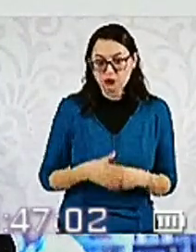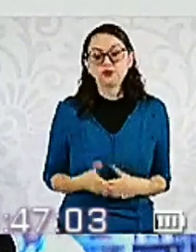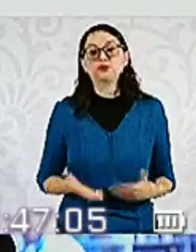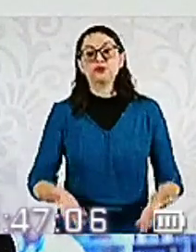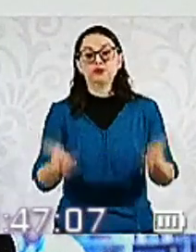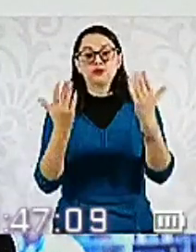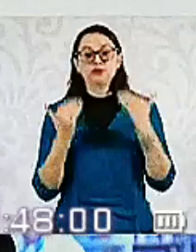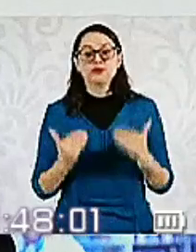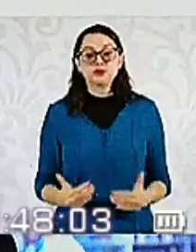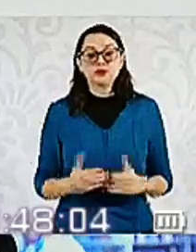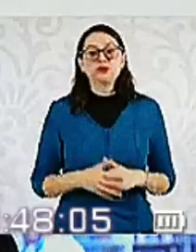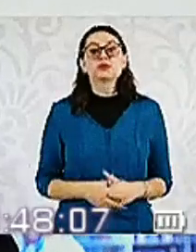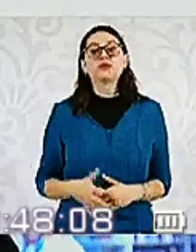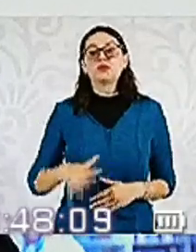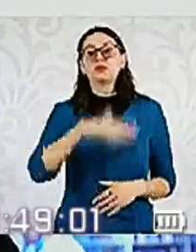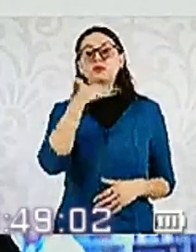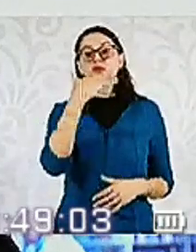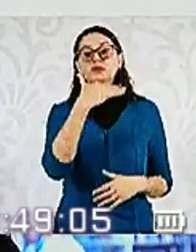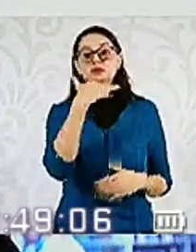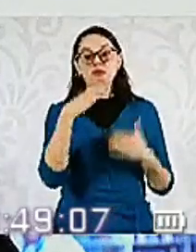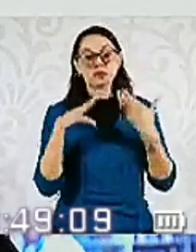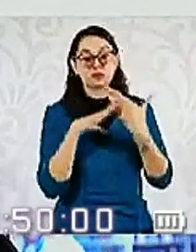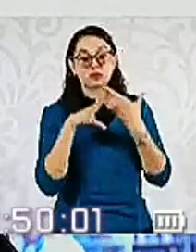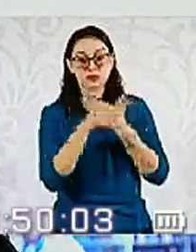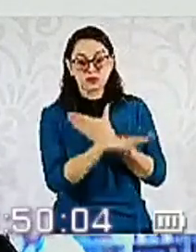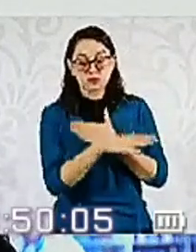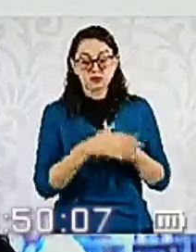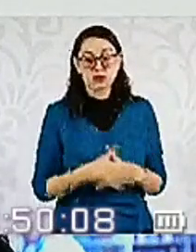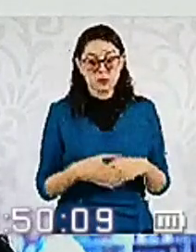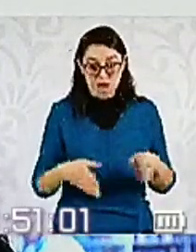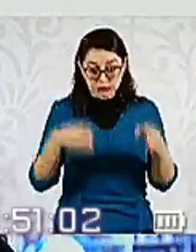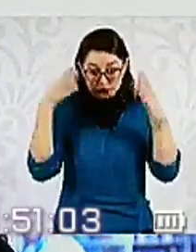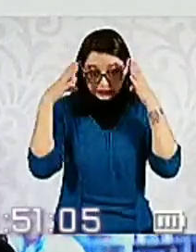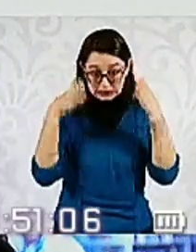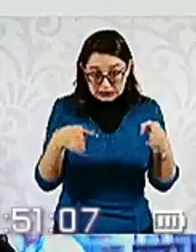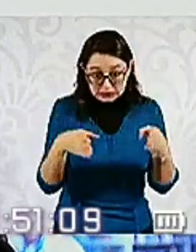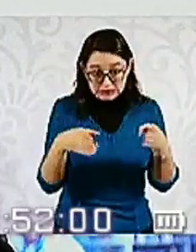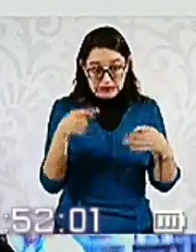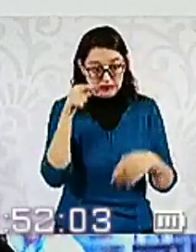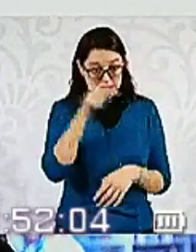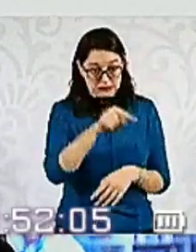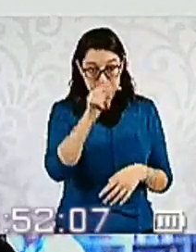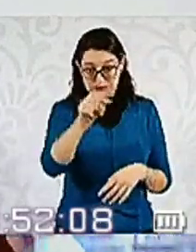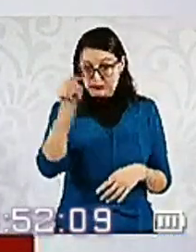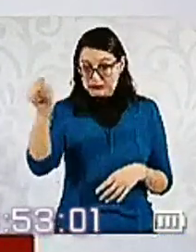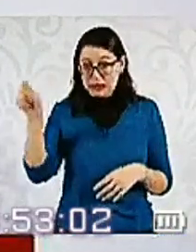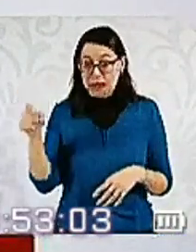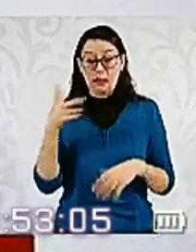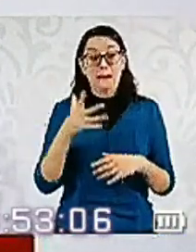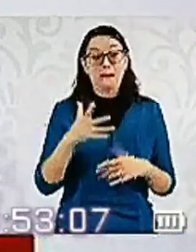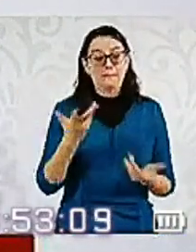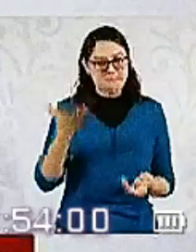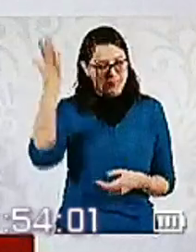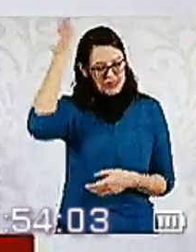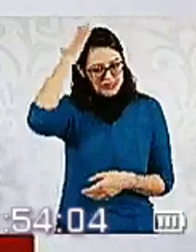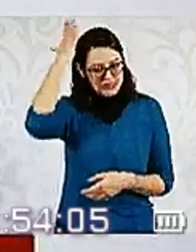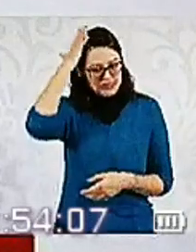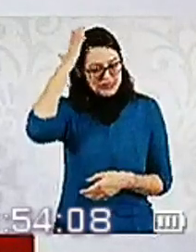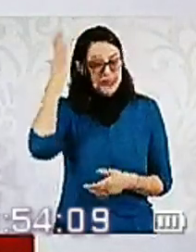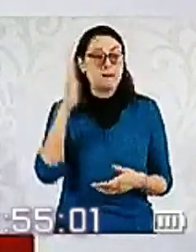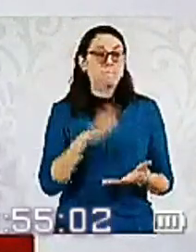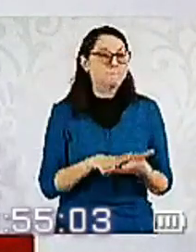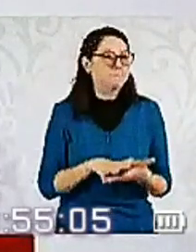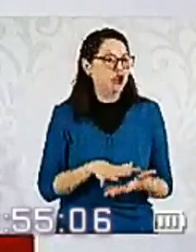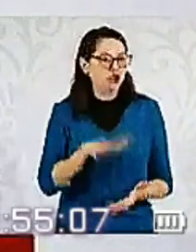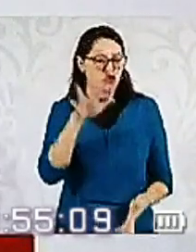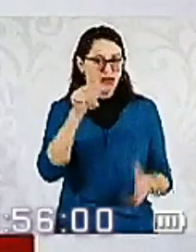área de anticorrupción es así, sería enfocar a los OICs en áreas de mayor impacto y relevancia. Son cosas que no se saben hacia